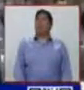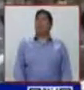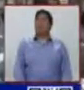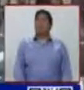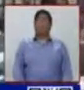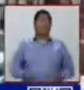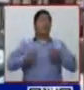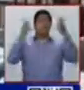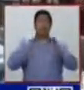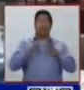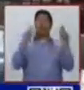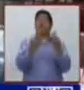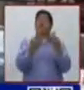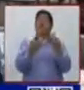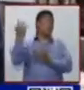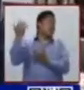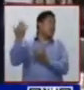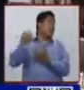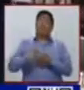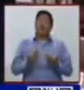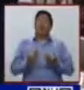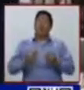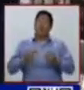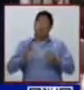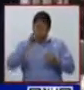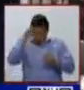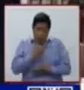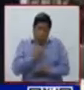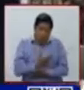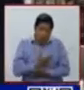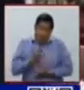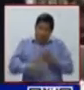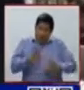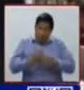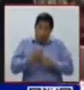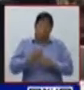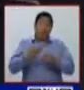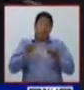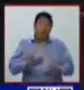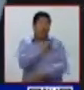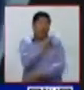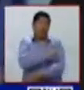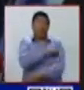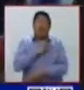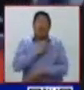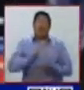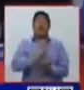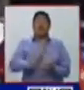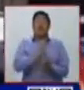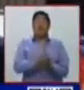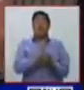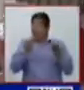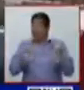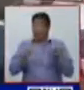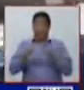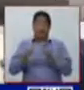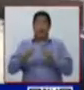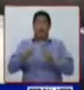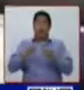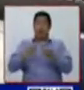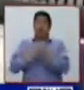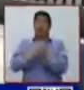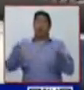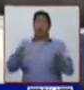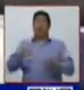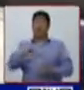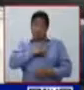Así como muchos familiares esperan también saber el diagnóstico de sus hijos en el seguro universitario acá en la FELCC, familiares también